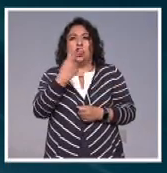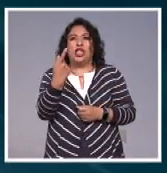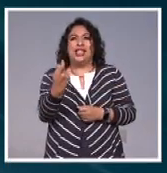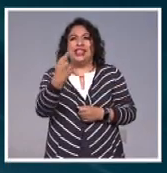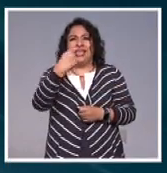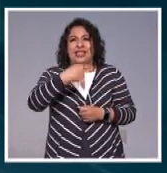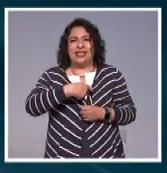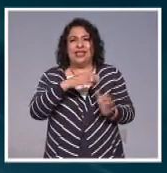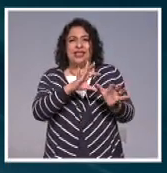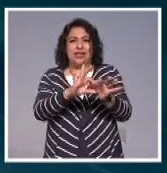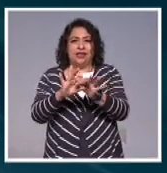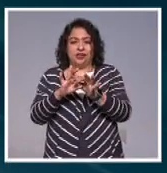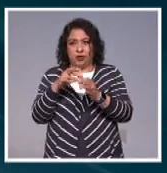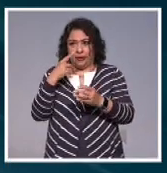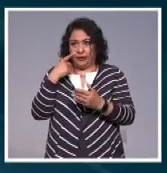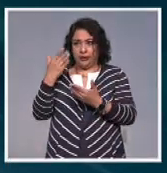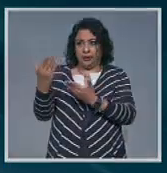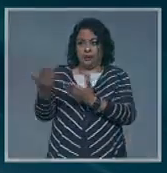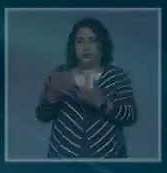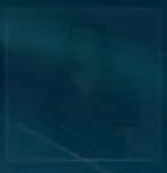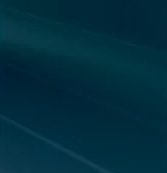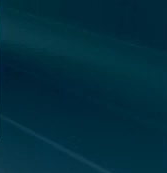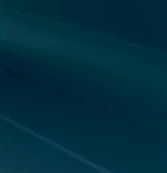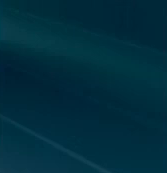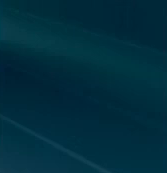Identidades Conectadas.